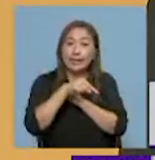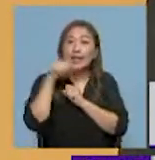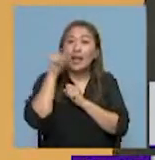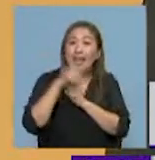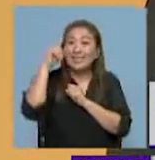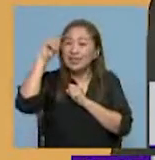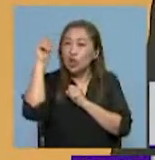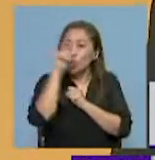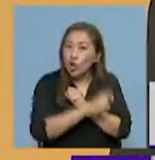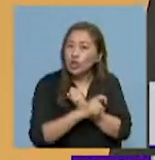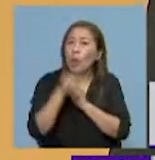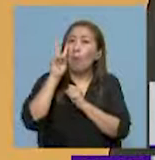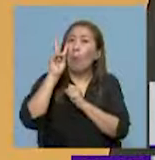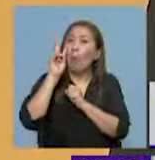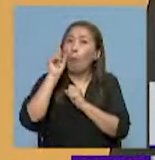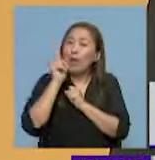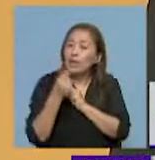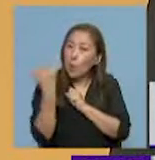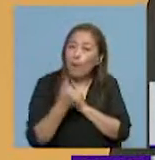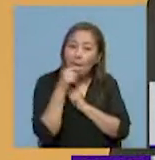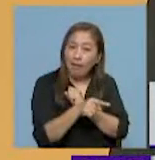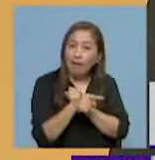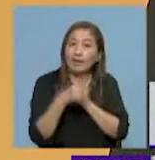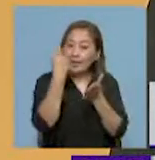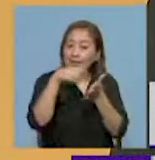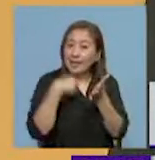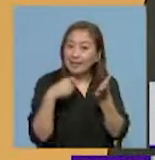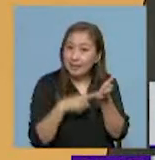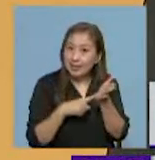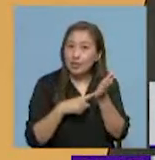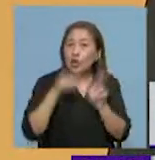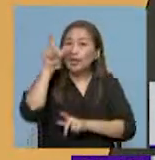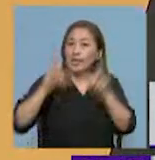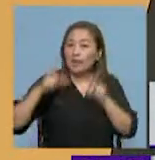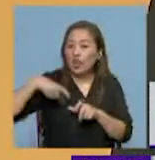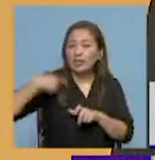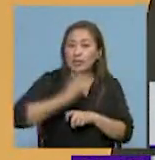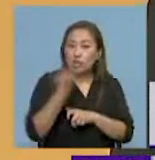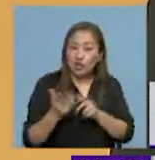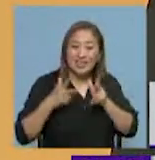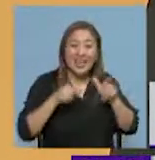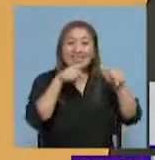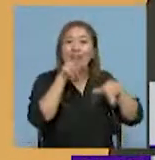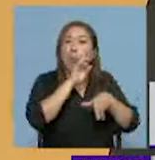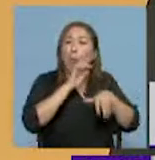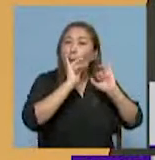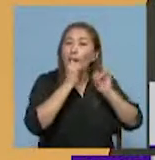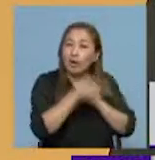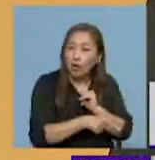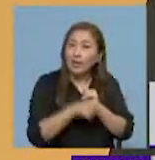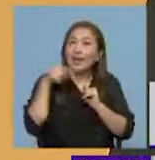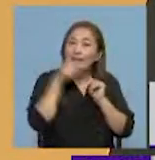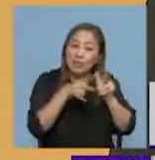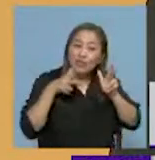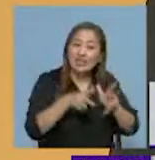los por los psicólogos escritos y la gente de la asistencia social de la niña acá estamos hablando que